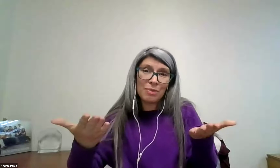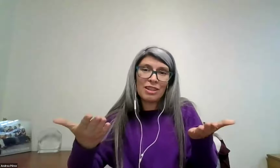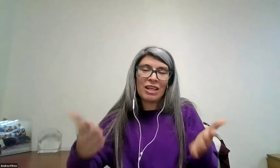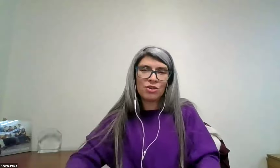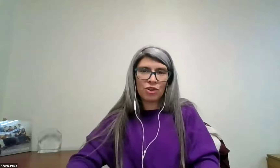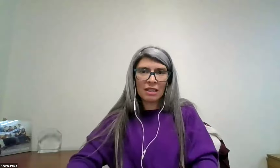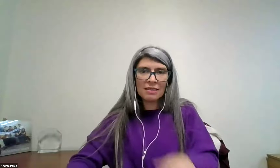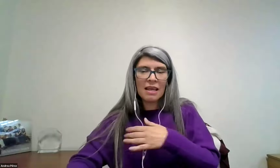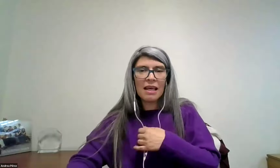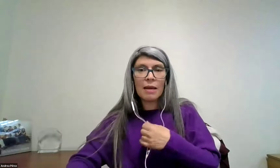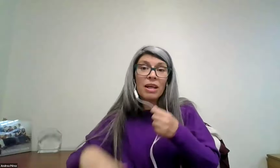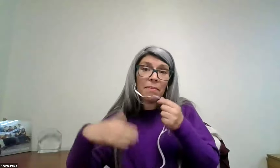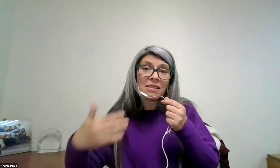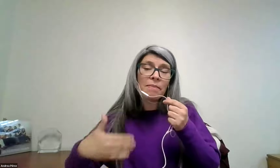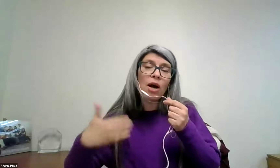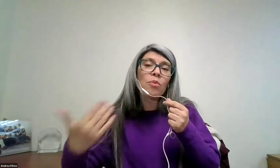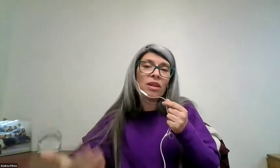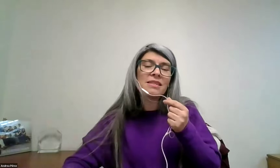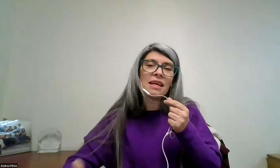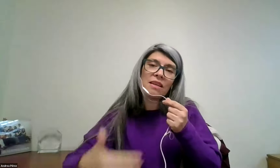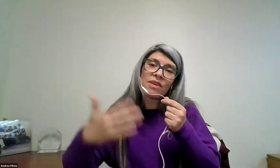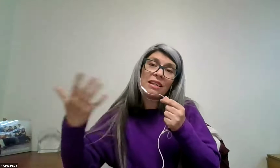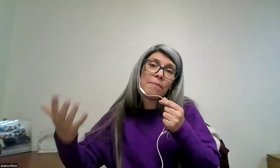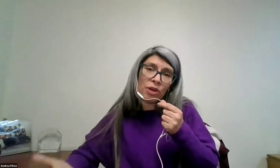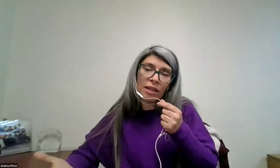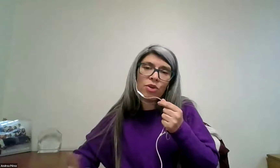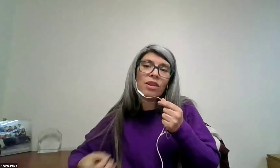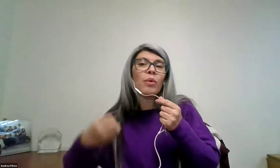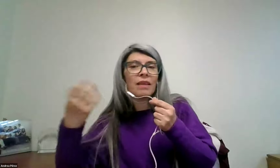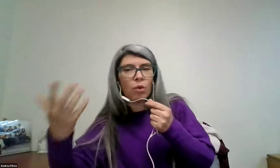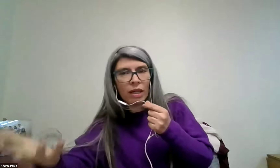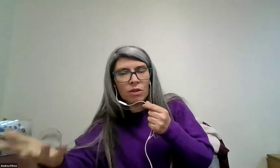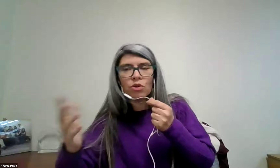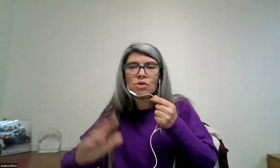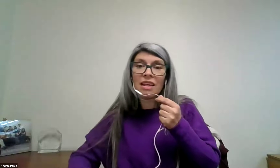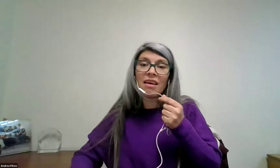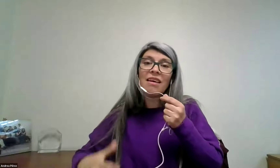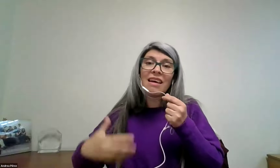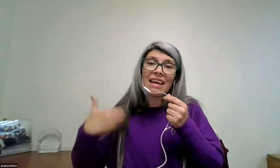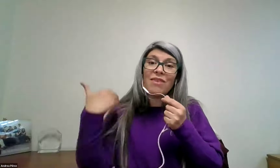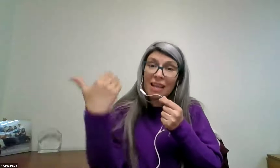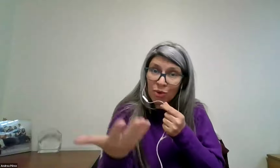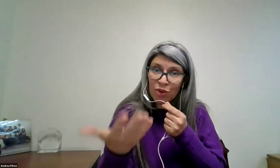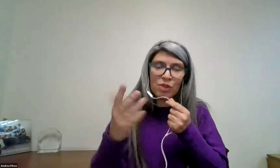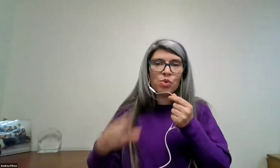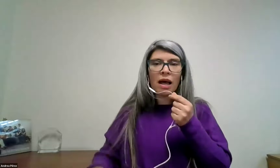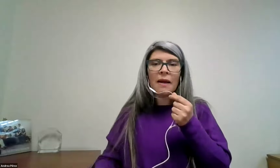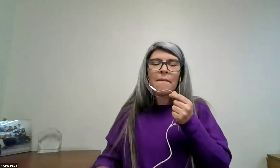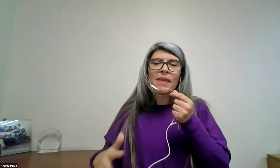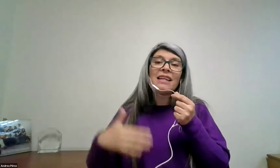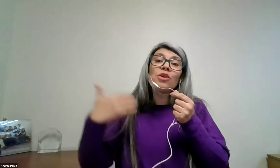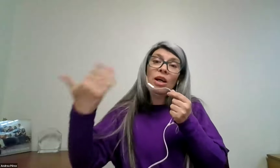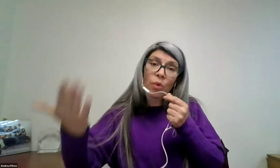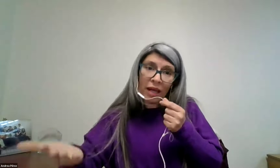dos expositoras sordas, porque han participado, como les decía, en diferentes proyectos de cuentacuentos, de vernáculo